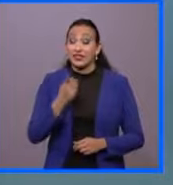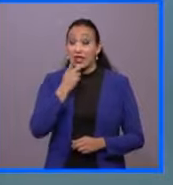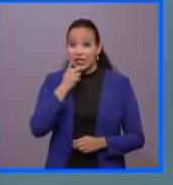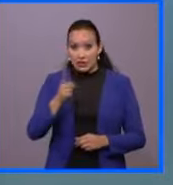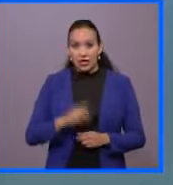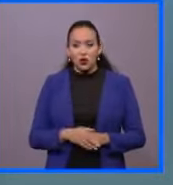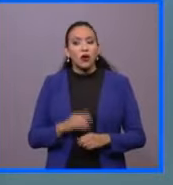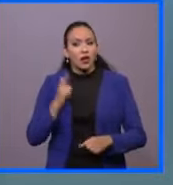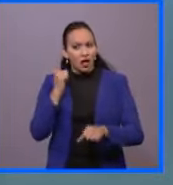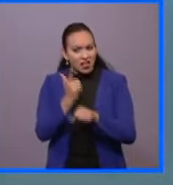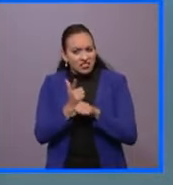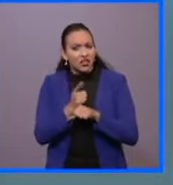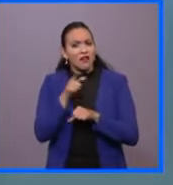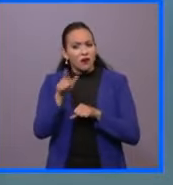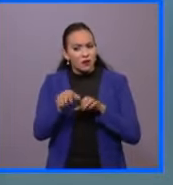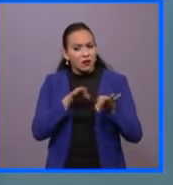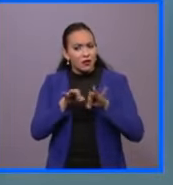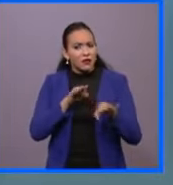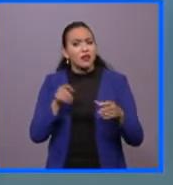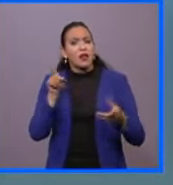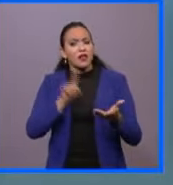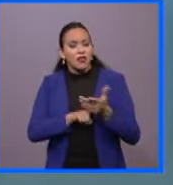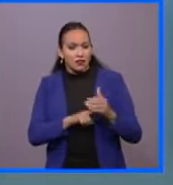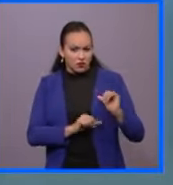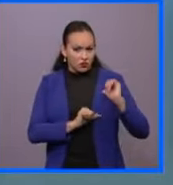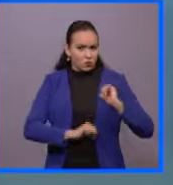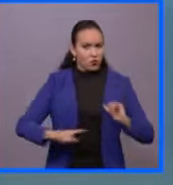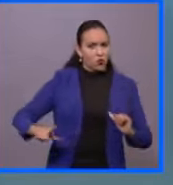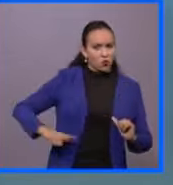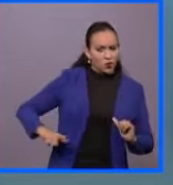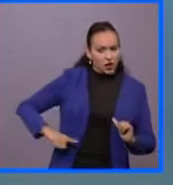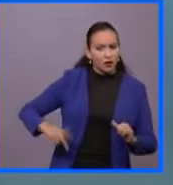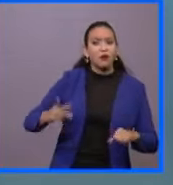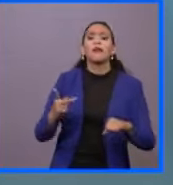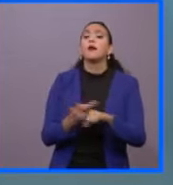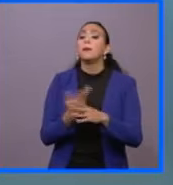toma nota de la colaboración entre los entes federativos para